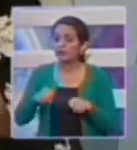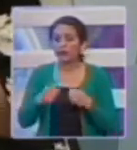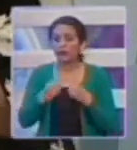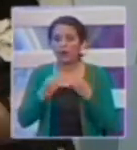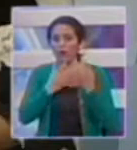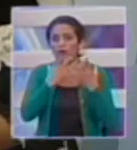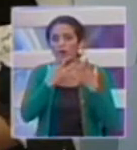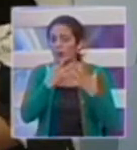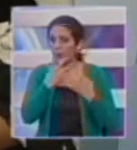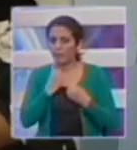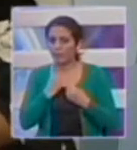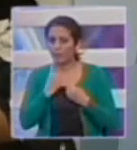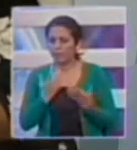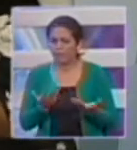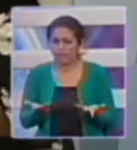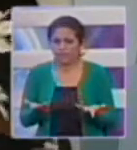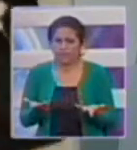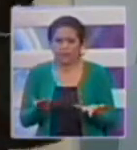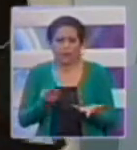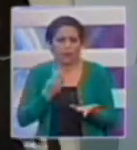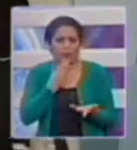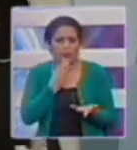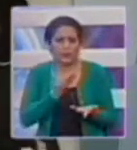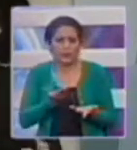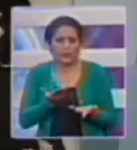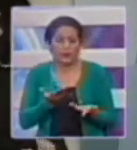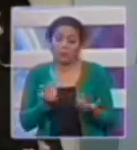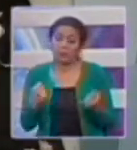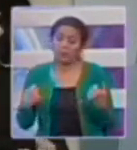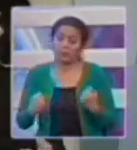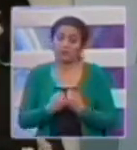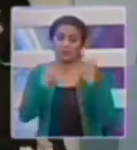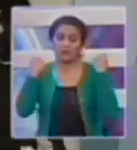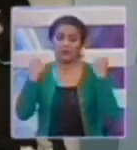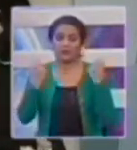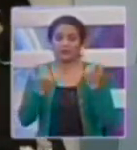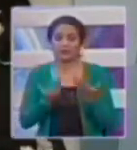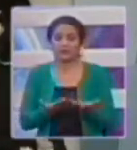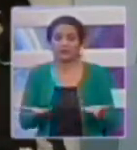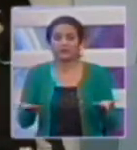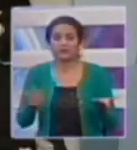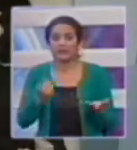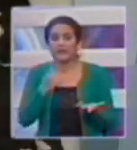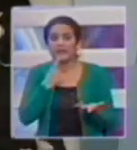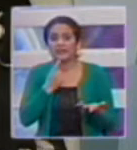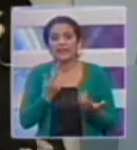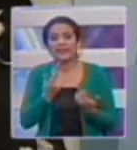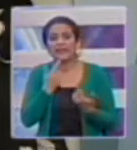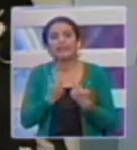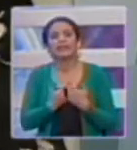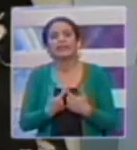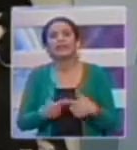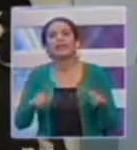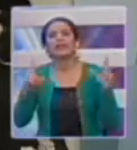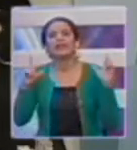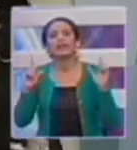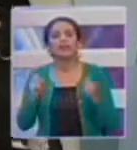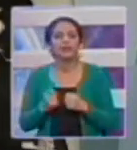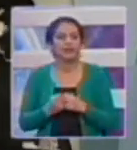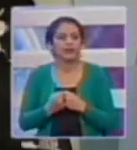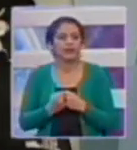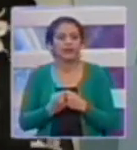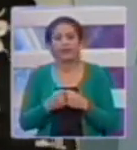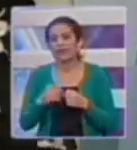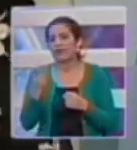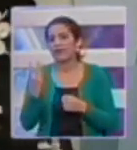asociación, de las libertades civiles, y por otro lado nos dicen aquí lo que se necesita es libertad de empresa, libertad de circulación de capitales. Por